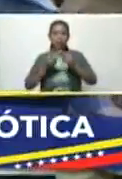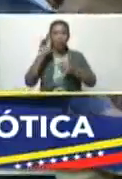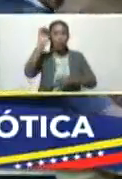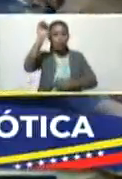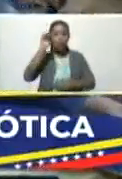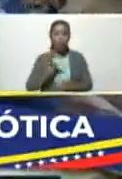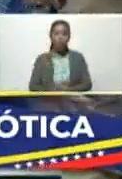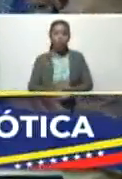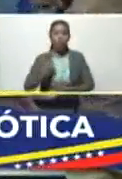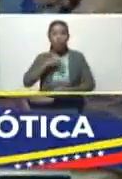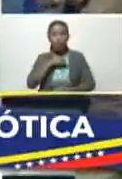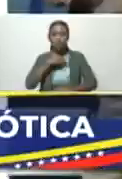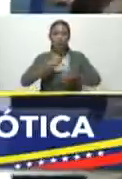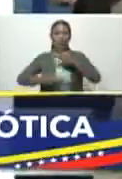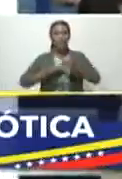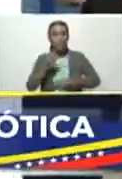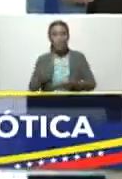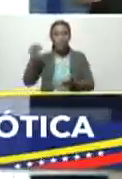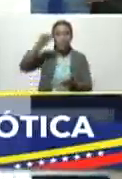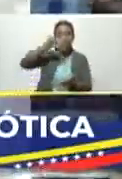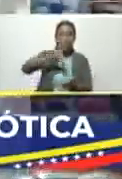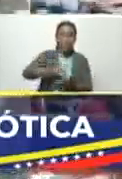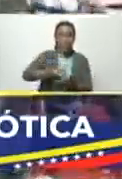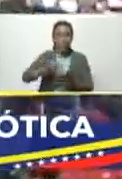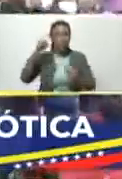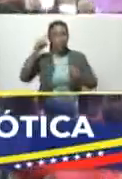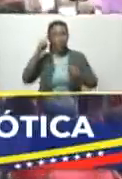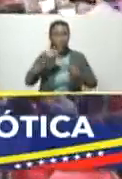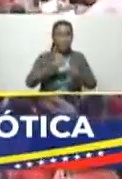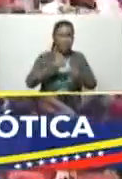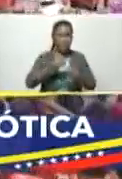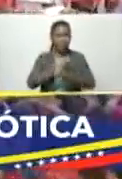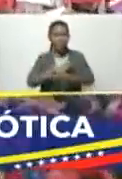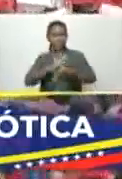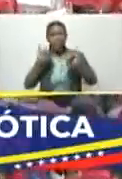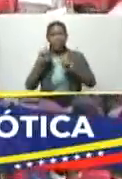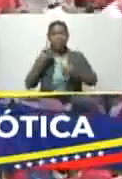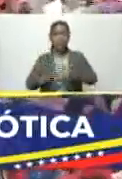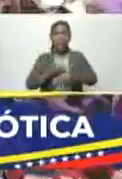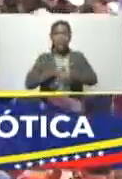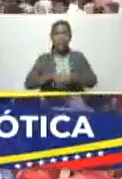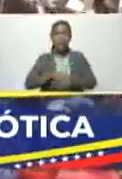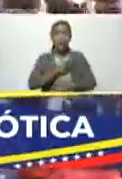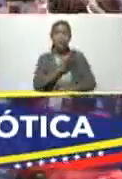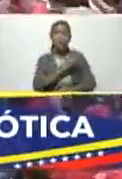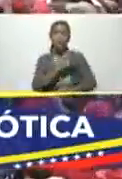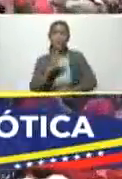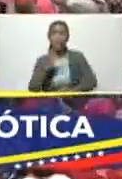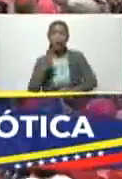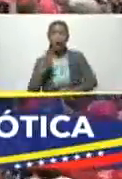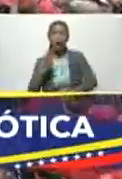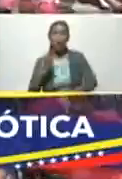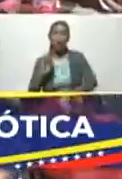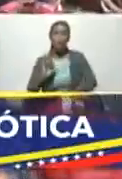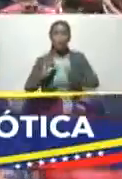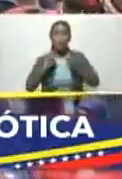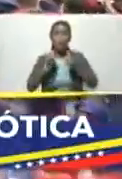Estamos en medio de la recta final de la era bicentenaria, que empezó